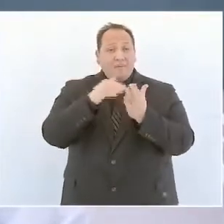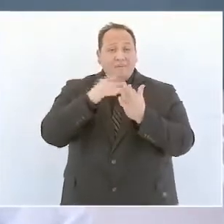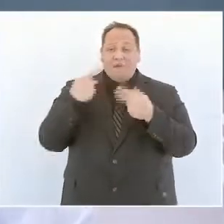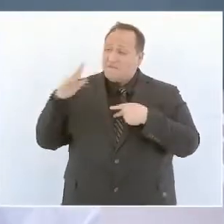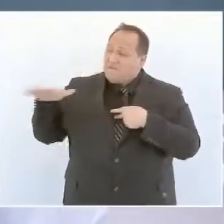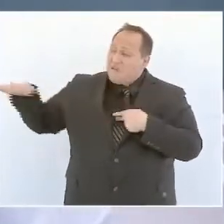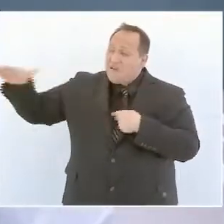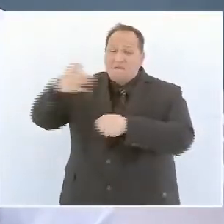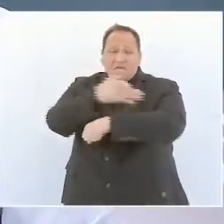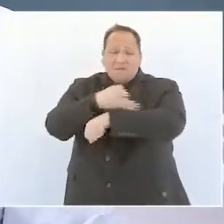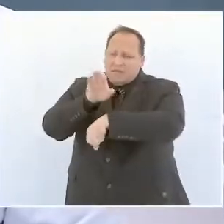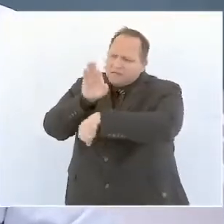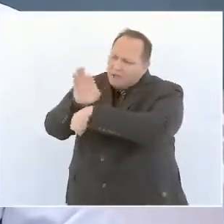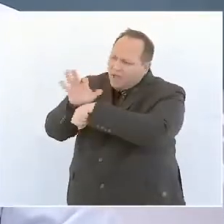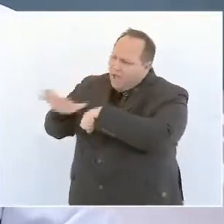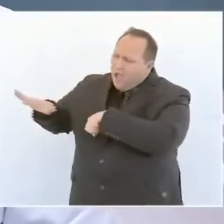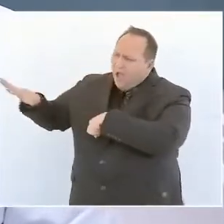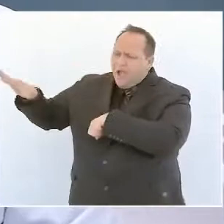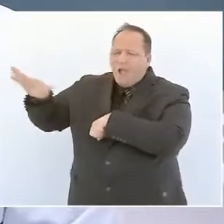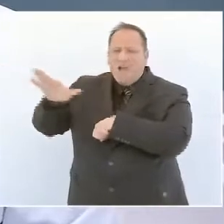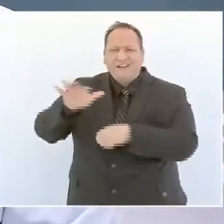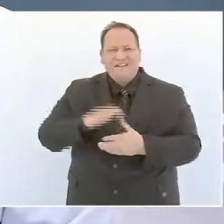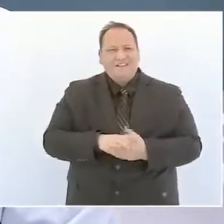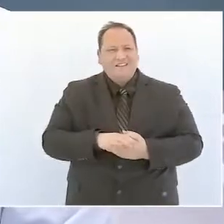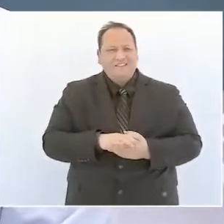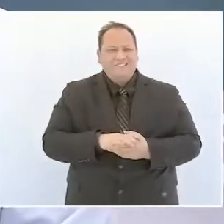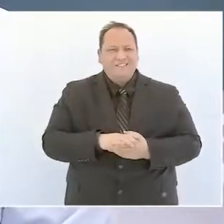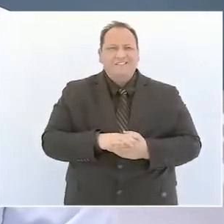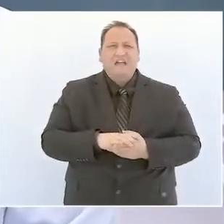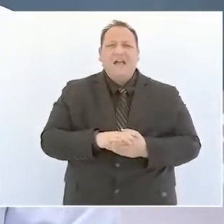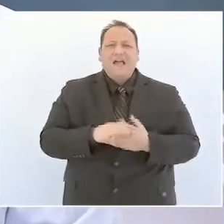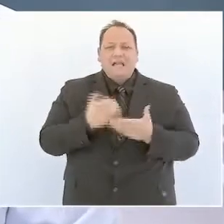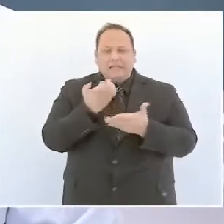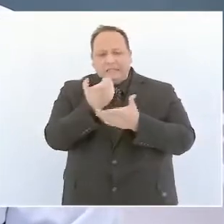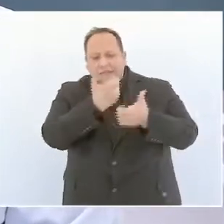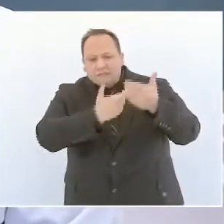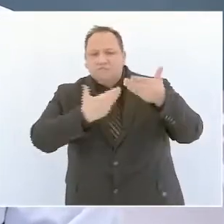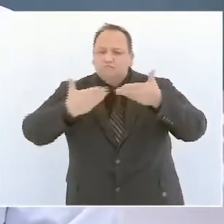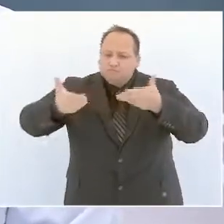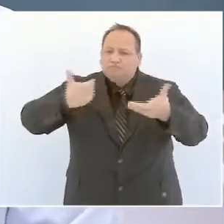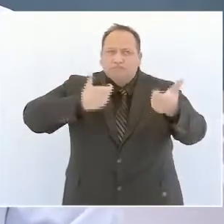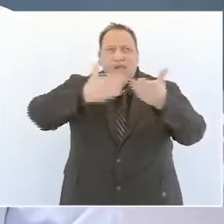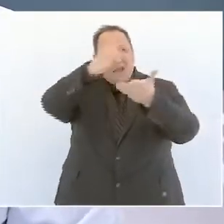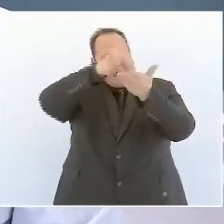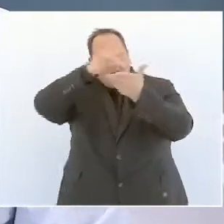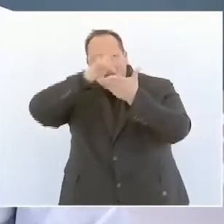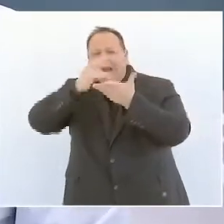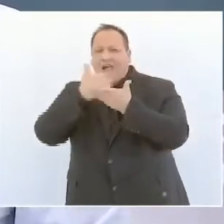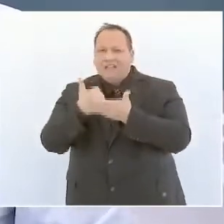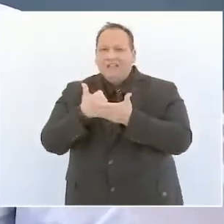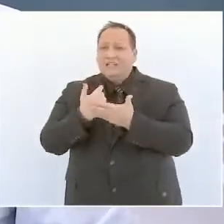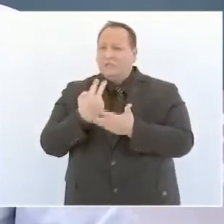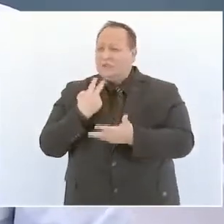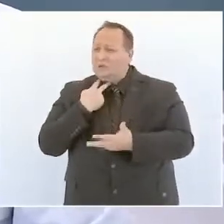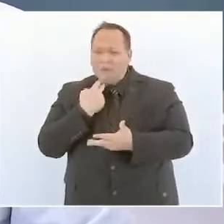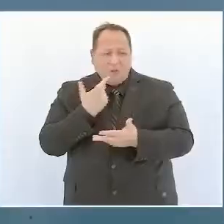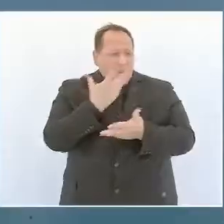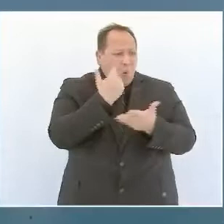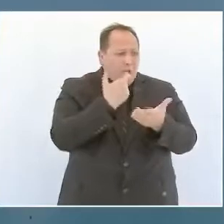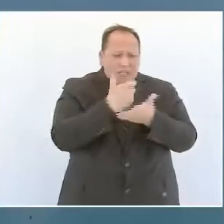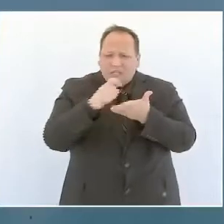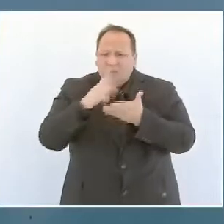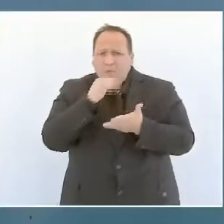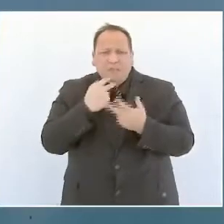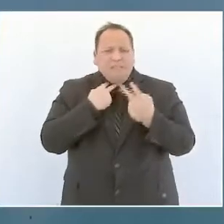familias abajo. Y eso nos ha permitido reactivar la economía y que no haya crisis de consumo y que la